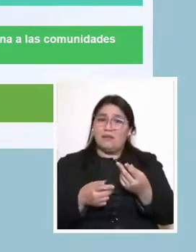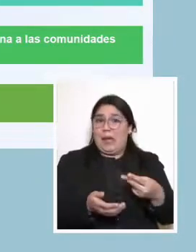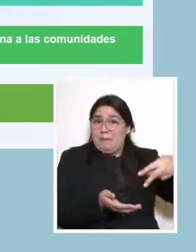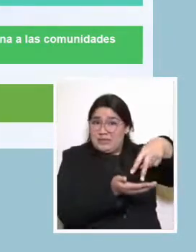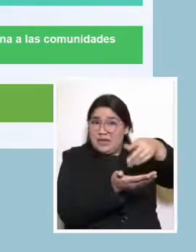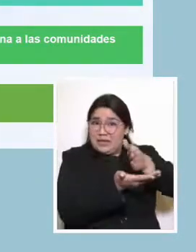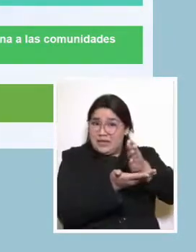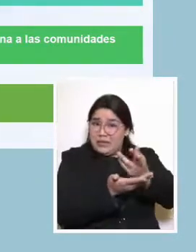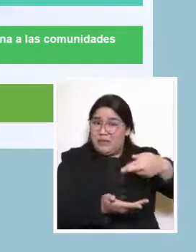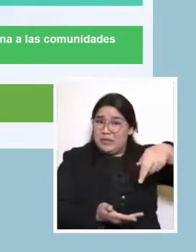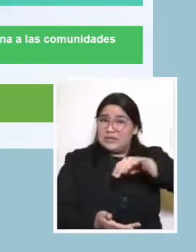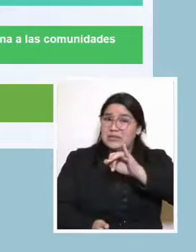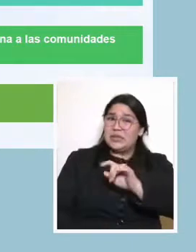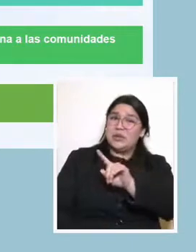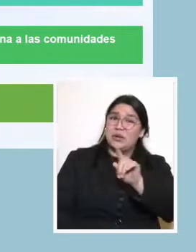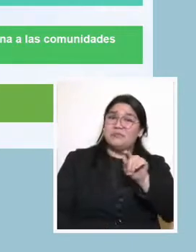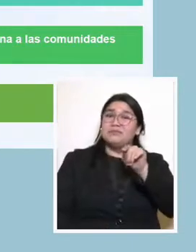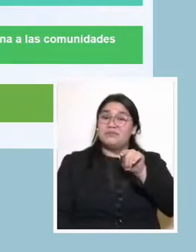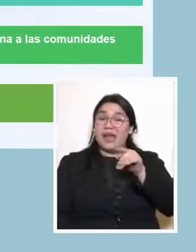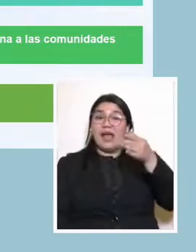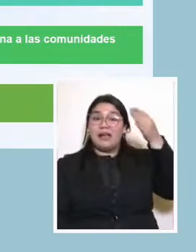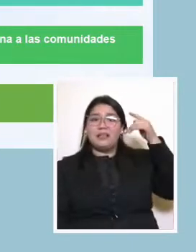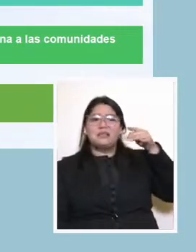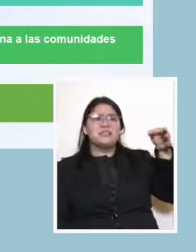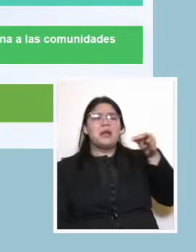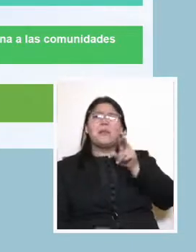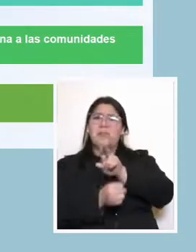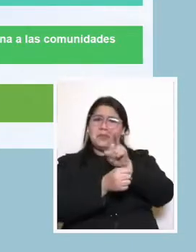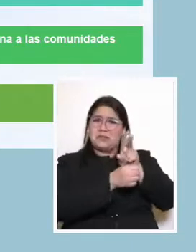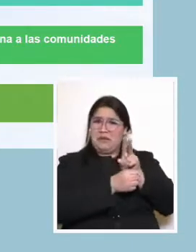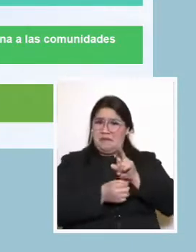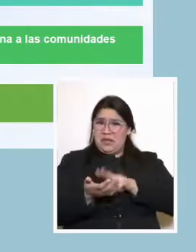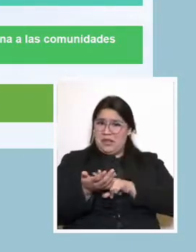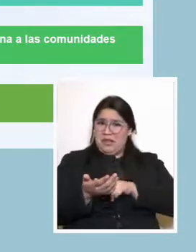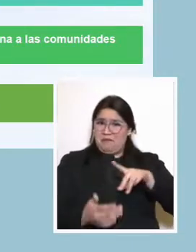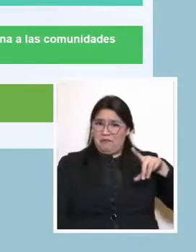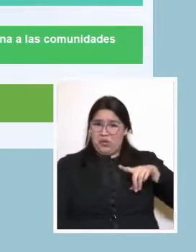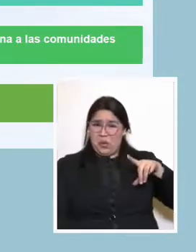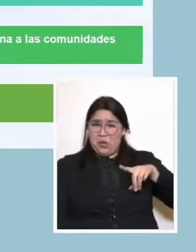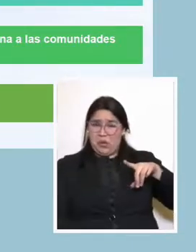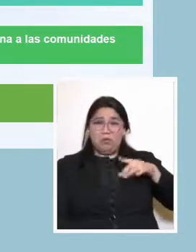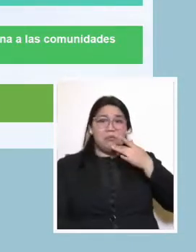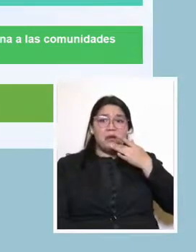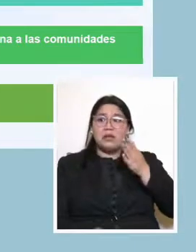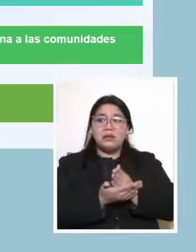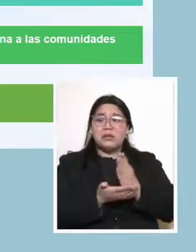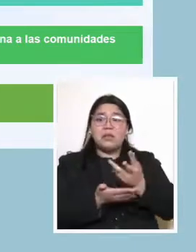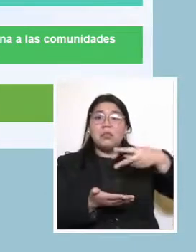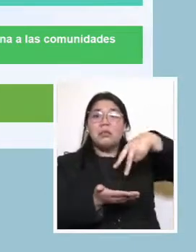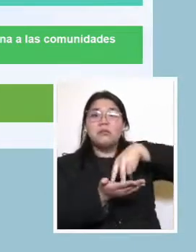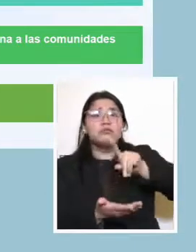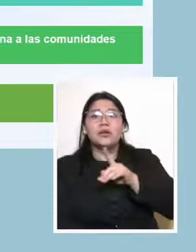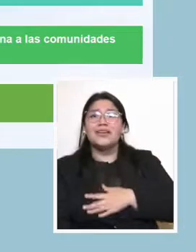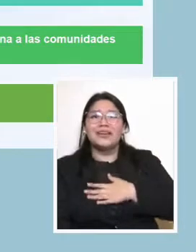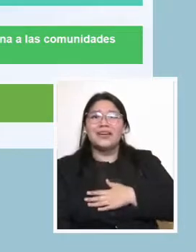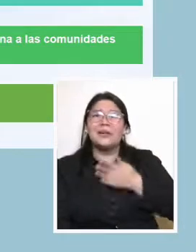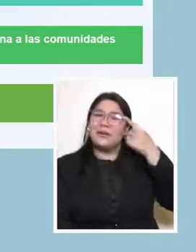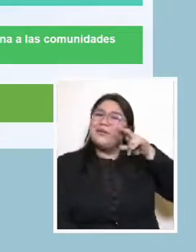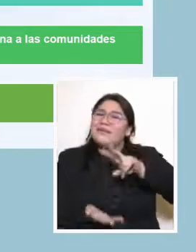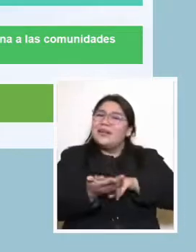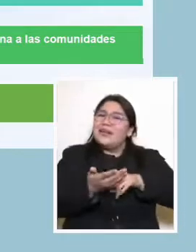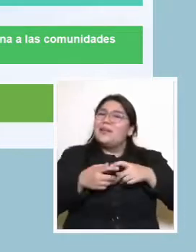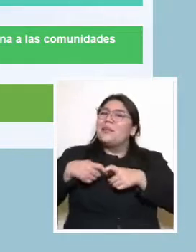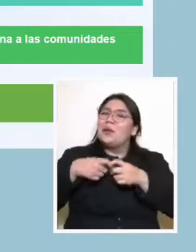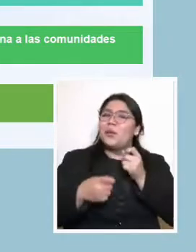respecto de si los profesores y profesoras éramos flojos, ¿no?, o no queríamos volver a clase, cuando la discusión era más bien sobre las condiciones para la vuelta a